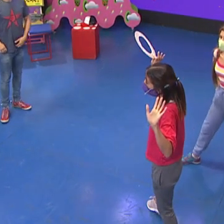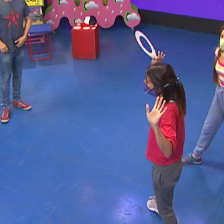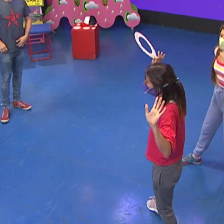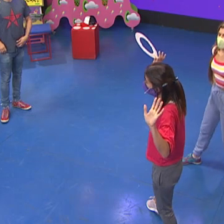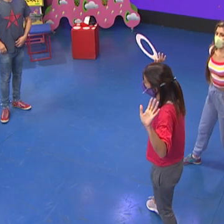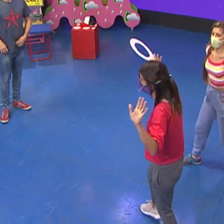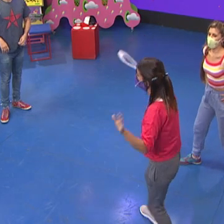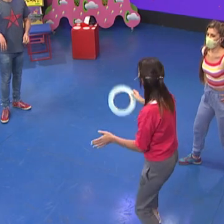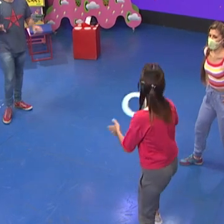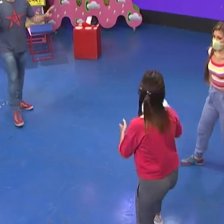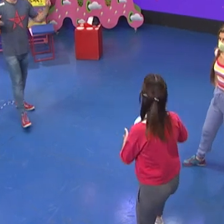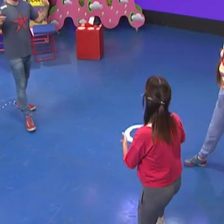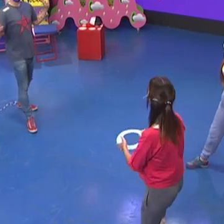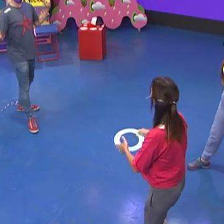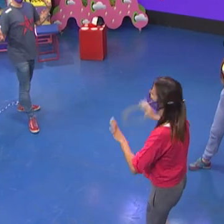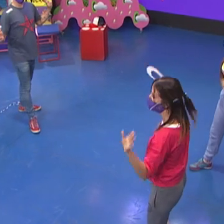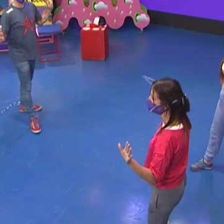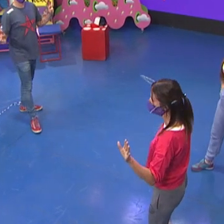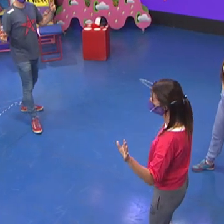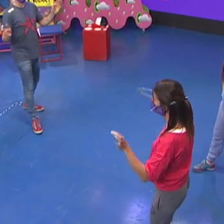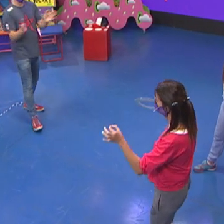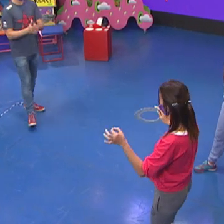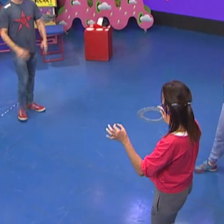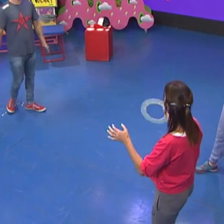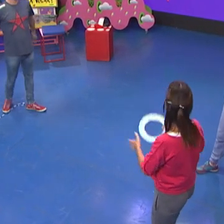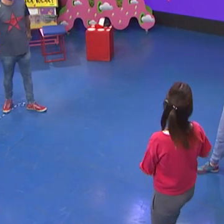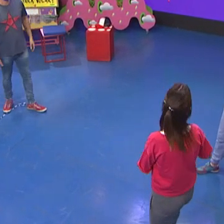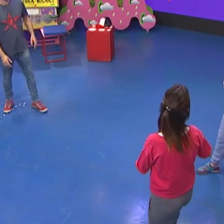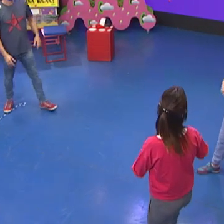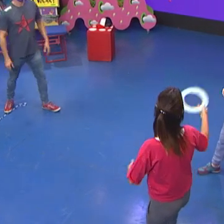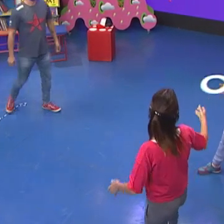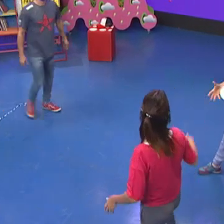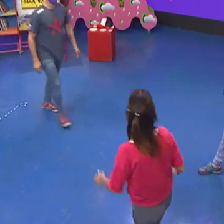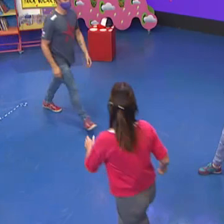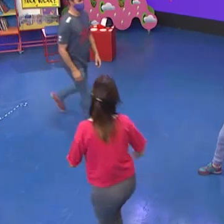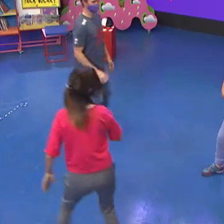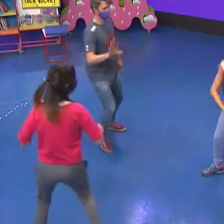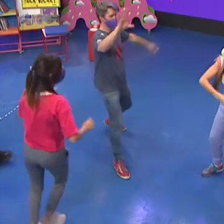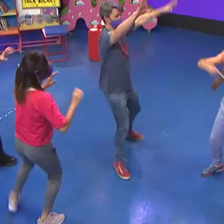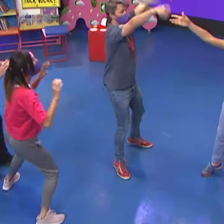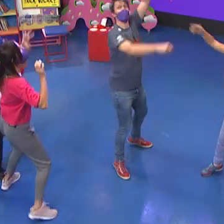el material, ¿sí? Ah, okay. Cuando lo tenemos, ¿sí? Tenemos que quedar quietos. Quietos. Bien. ¿Entiendes? Dale, toma. Va.